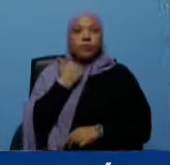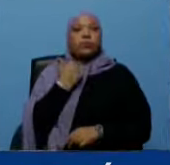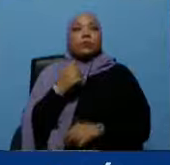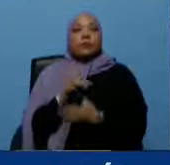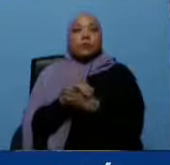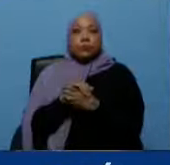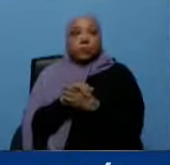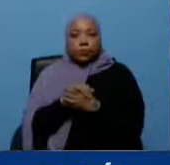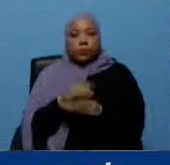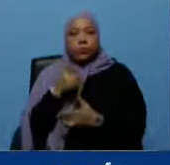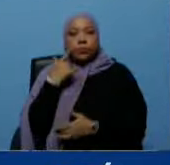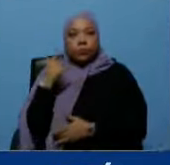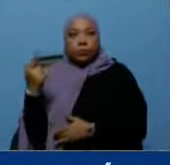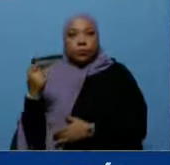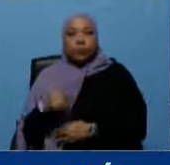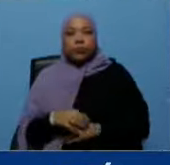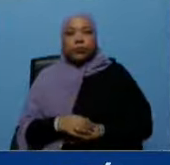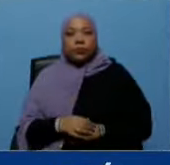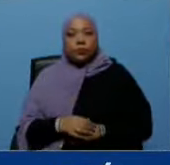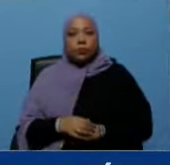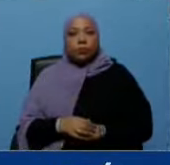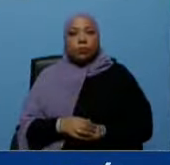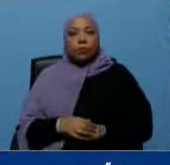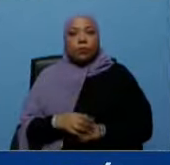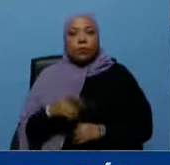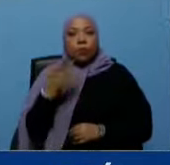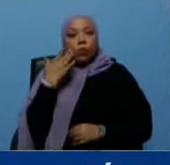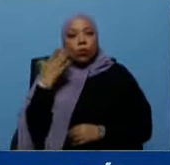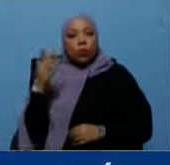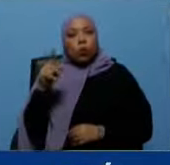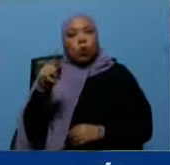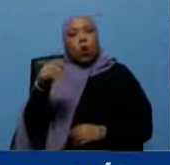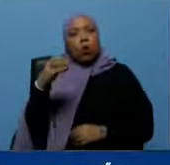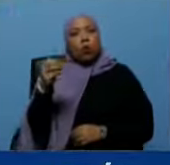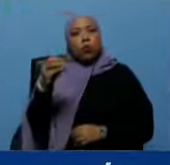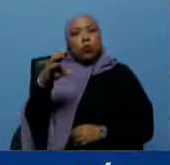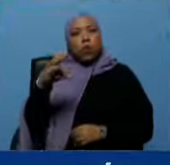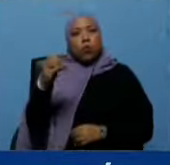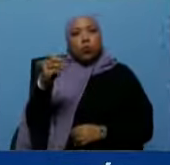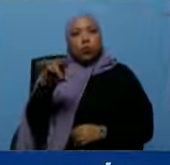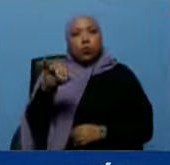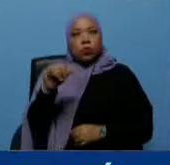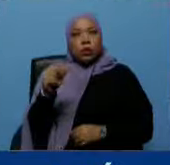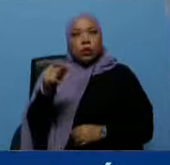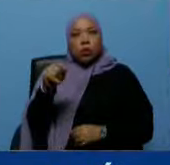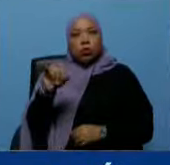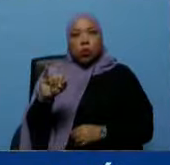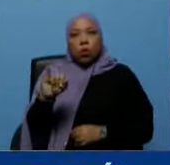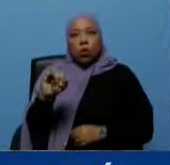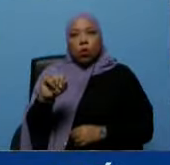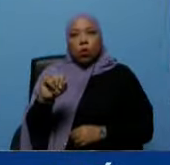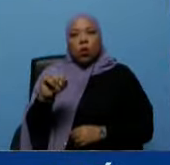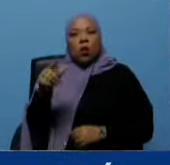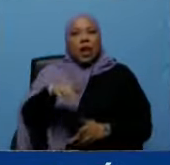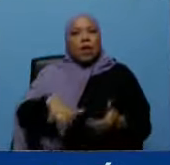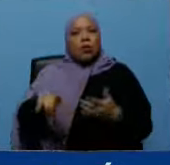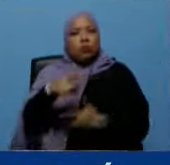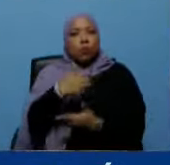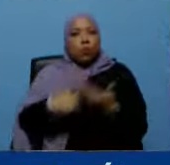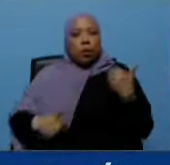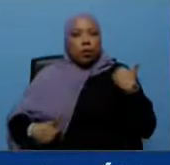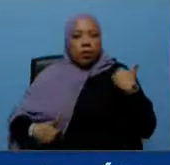compañero de Tocuyito, Oscar Santiago Orsini, Pelgrón